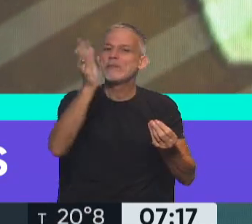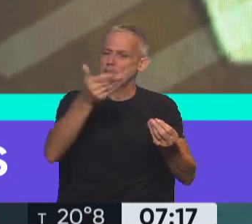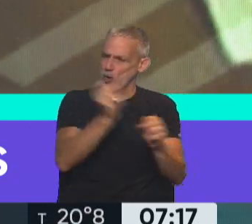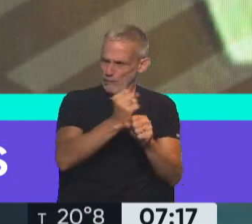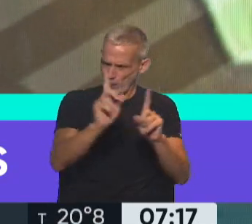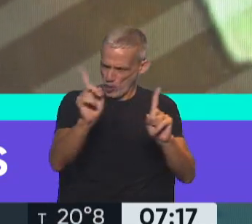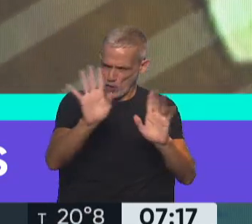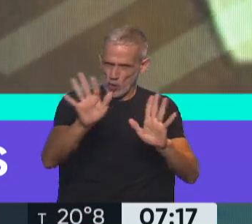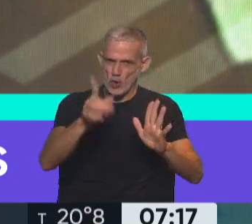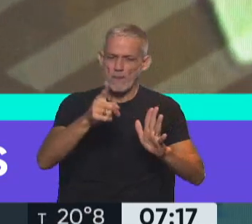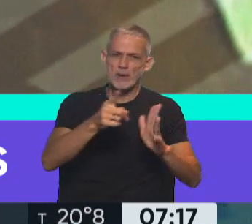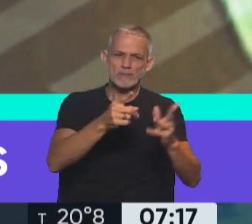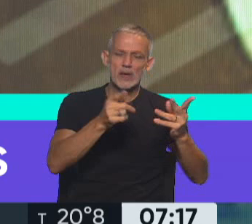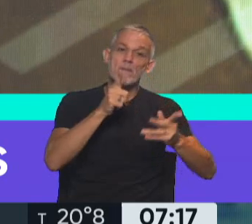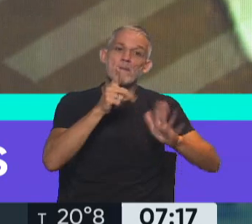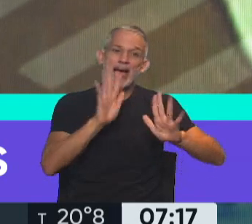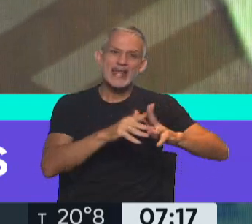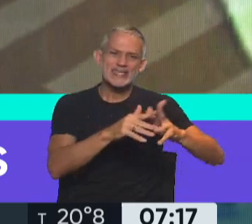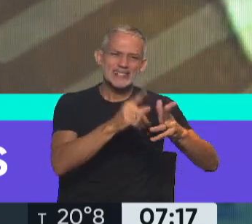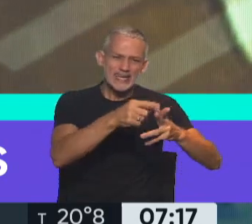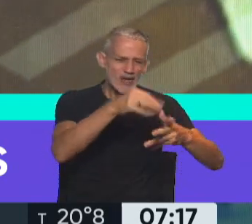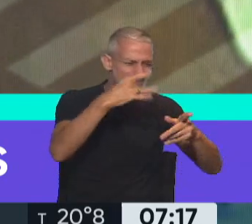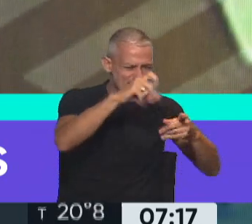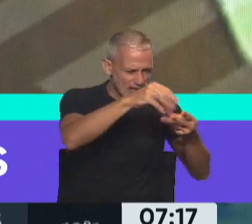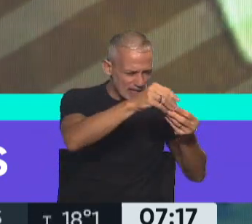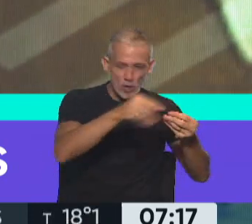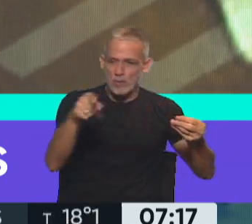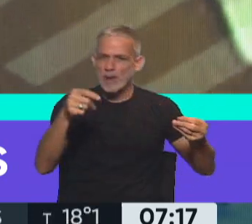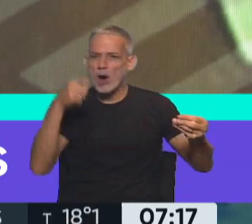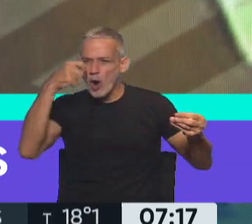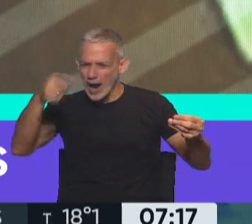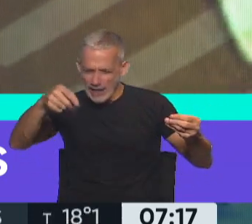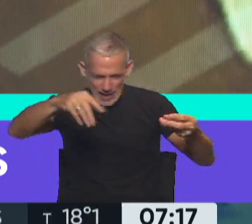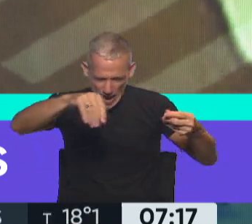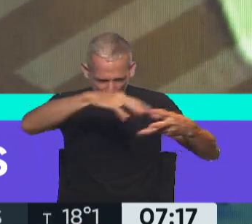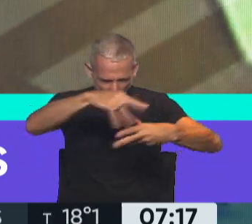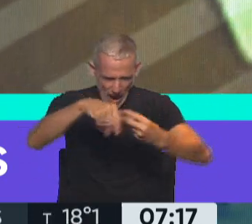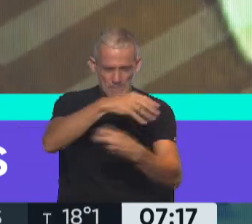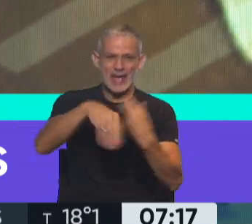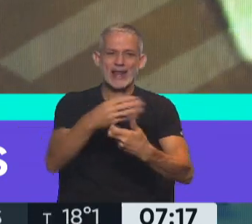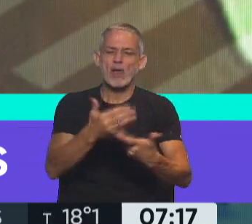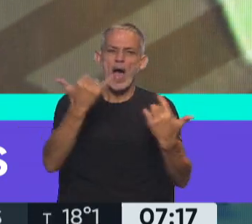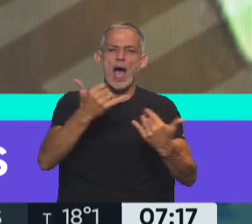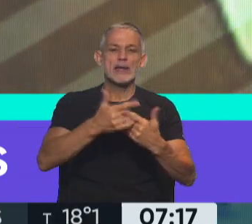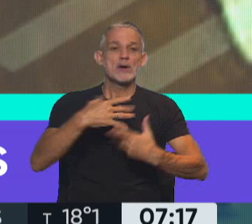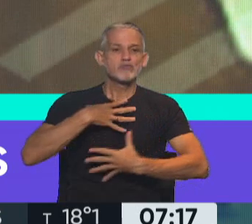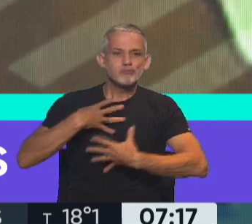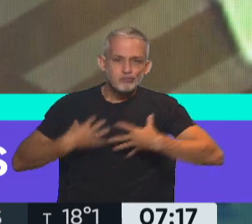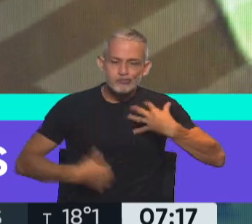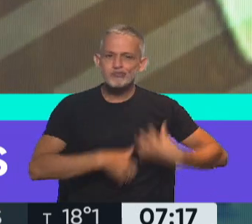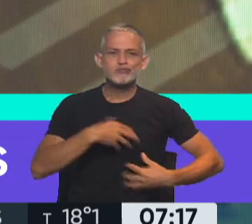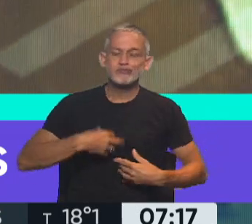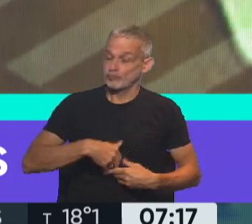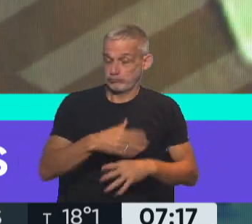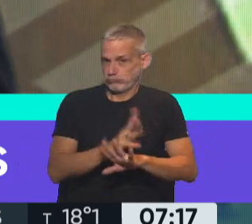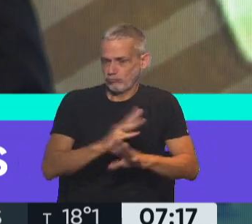100% confirmado, que es la que cortó la cocaína y causó las muertes, tiene una metabolización en el cuerpo. Es una